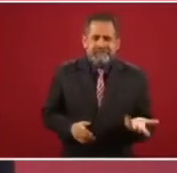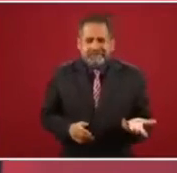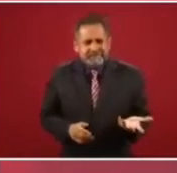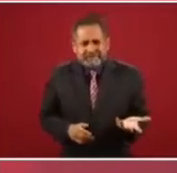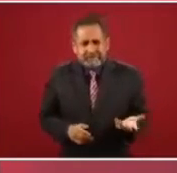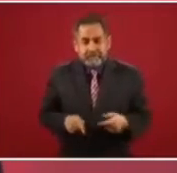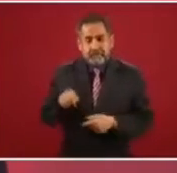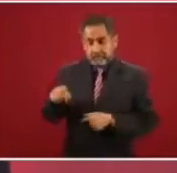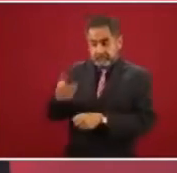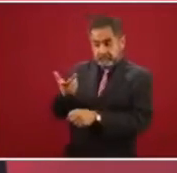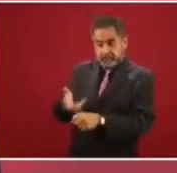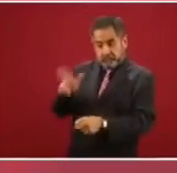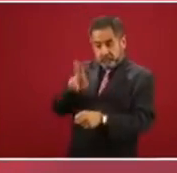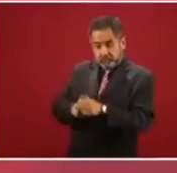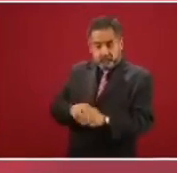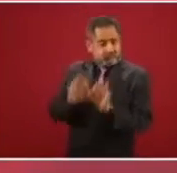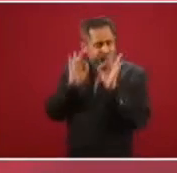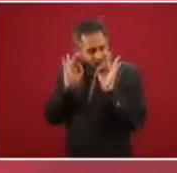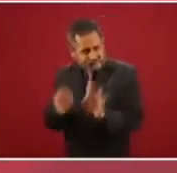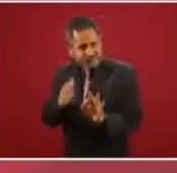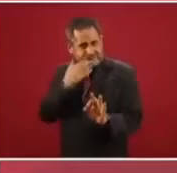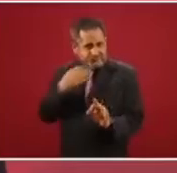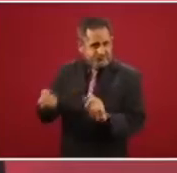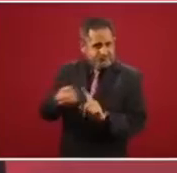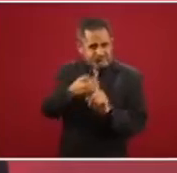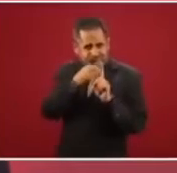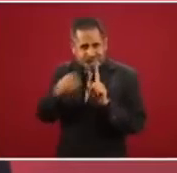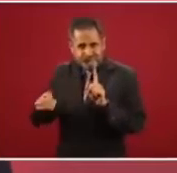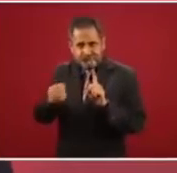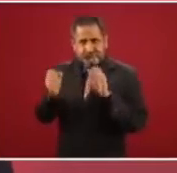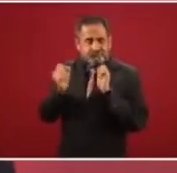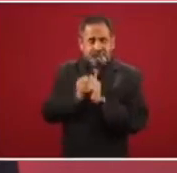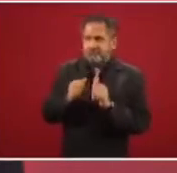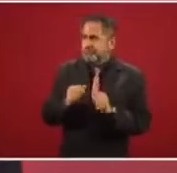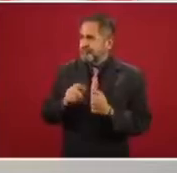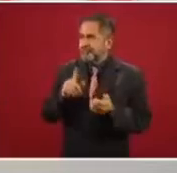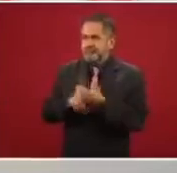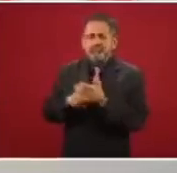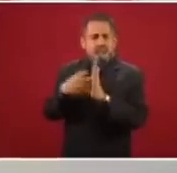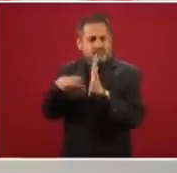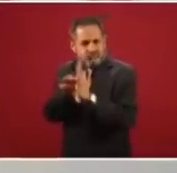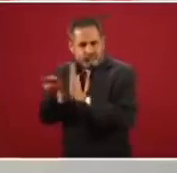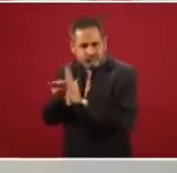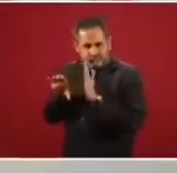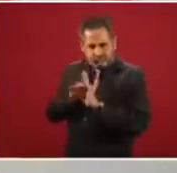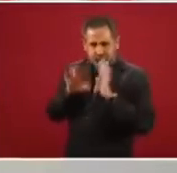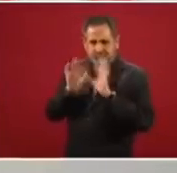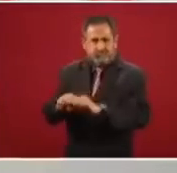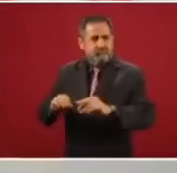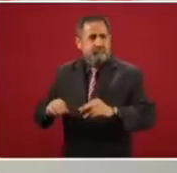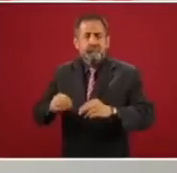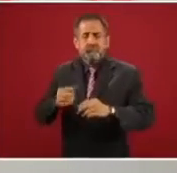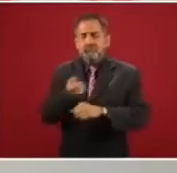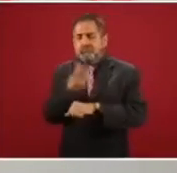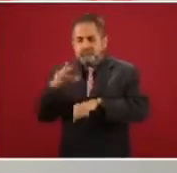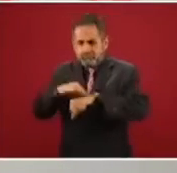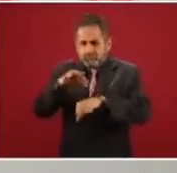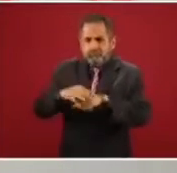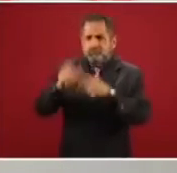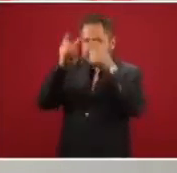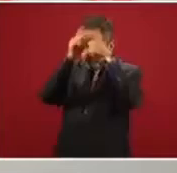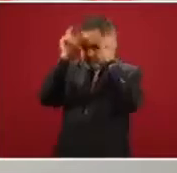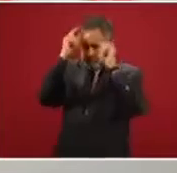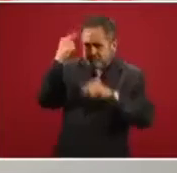bien operado con las especialidades suficientes con el personal suficiente en la consulta